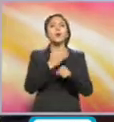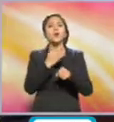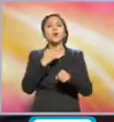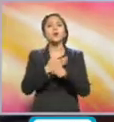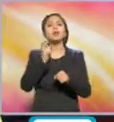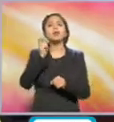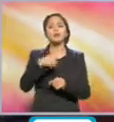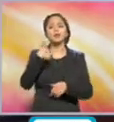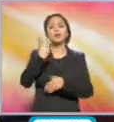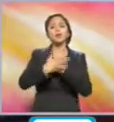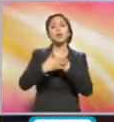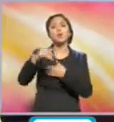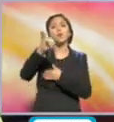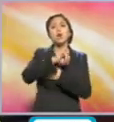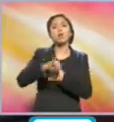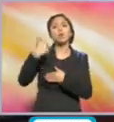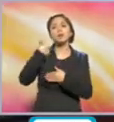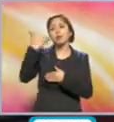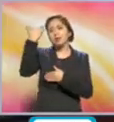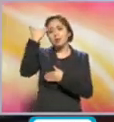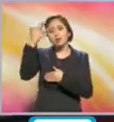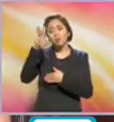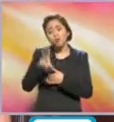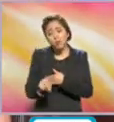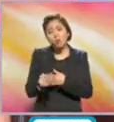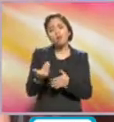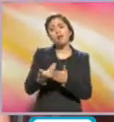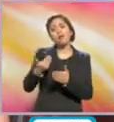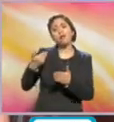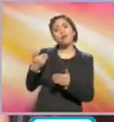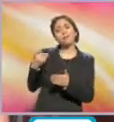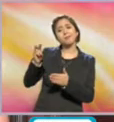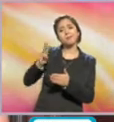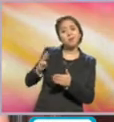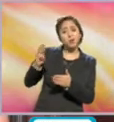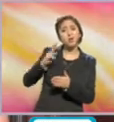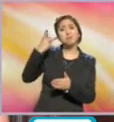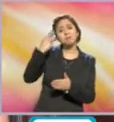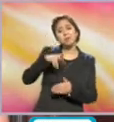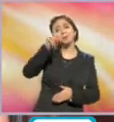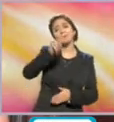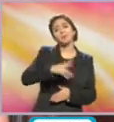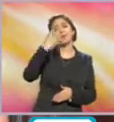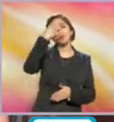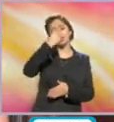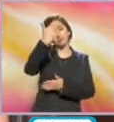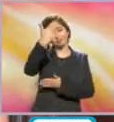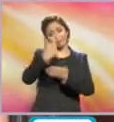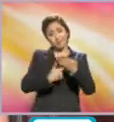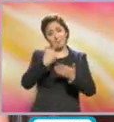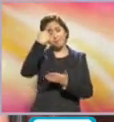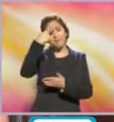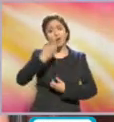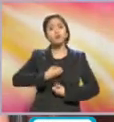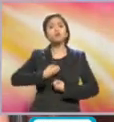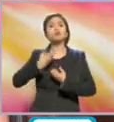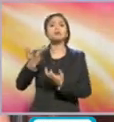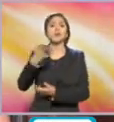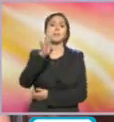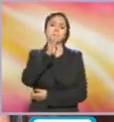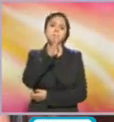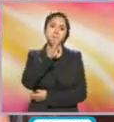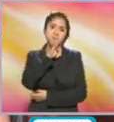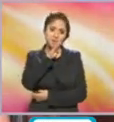otro jueves ya no me iba a dar tiempo. Mejor de una vez. Exacto. Bueno, sí, debe ser un día después, pero están muy bonitas todas, para dedicarlas, ¿no? Para Para una dedicarlas.